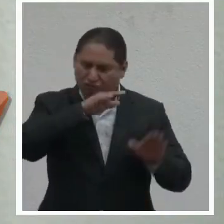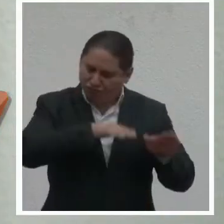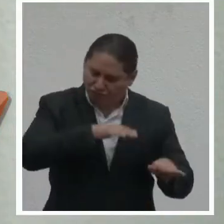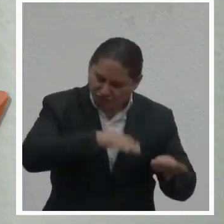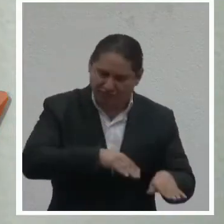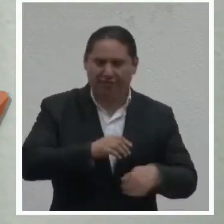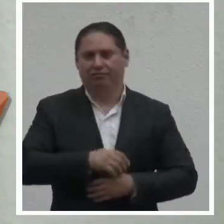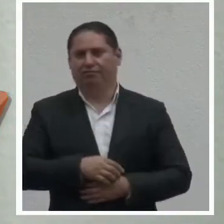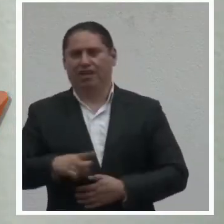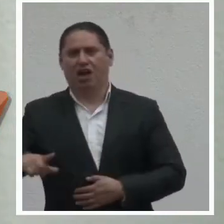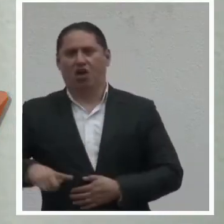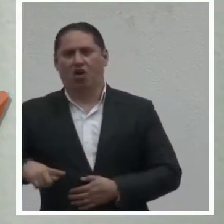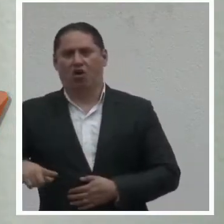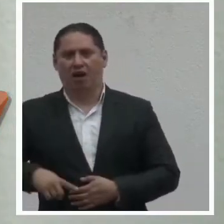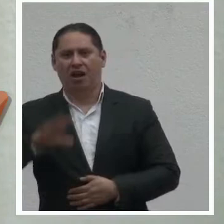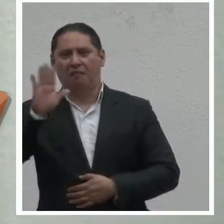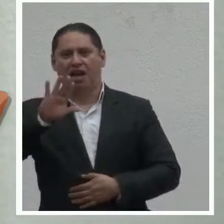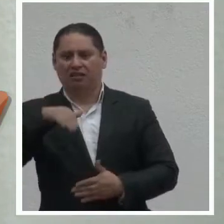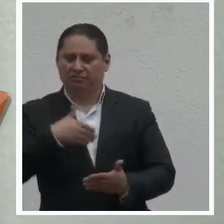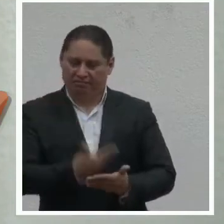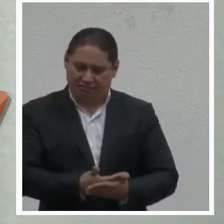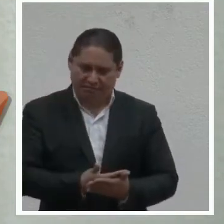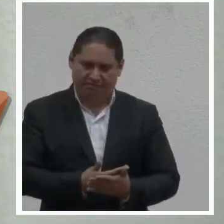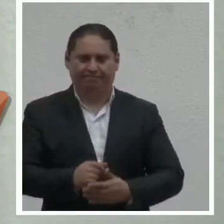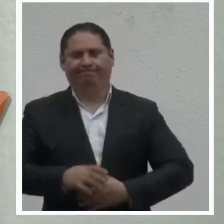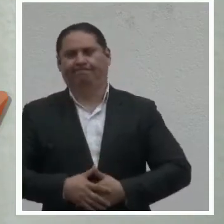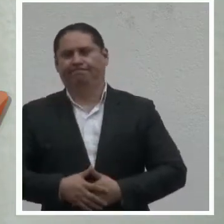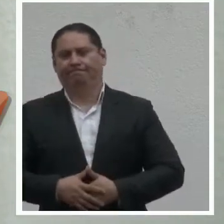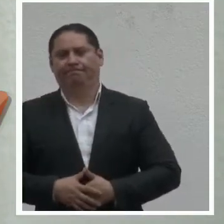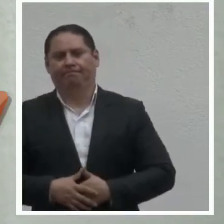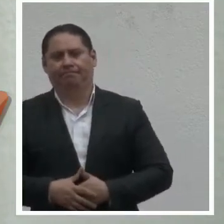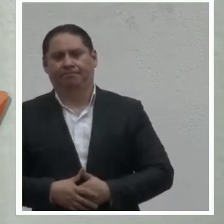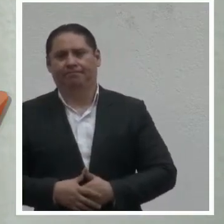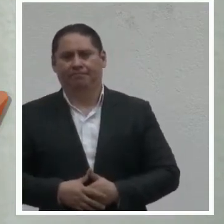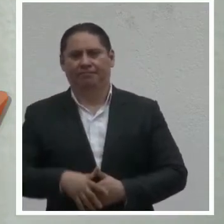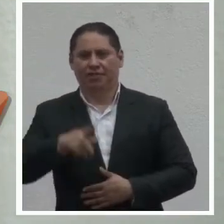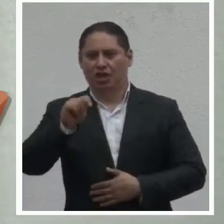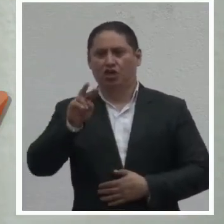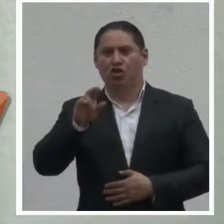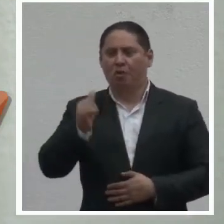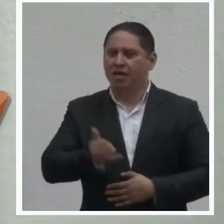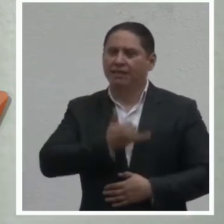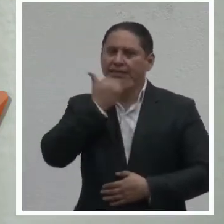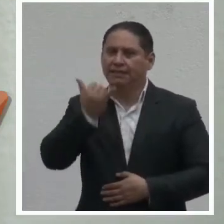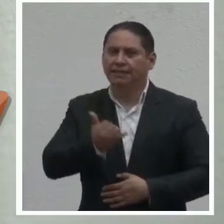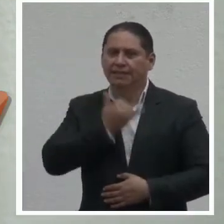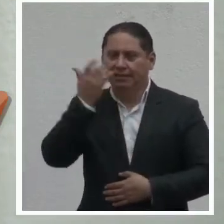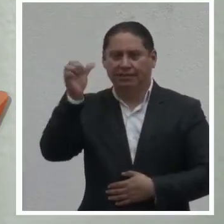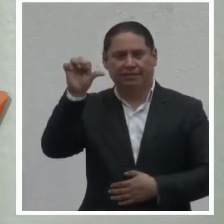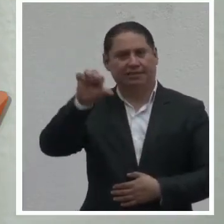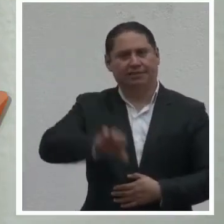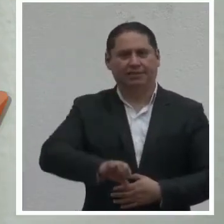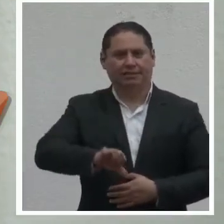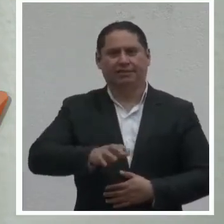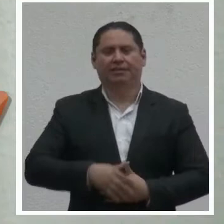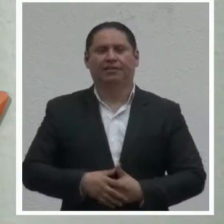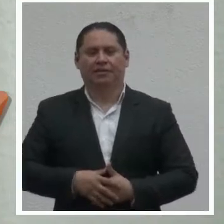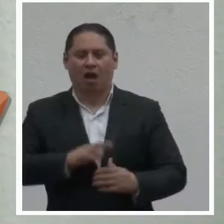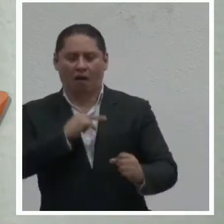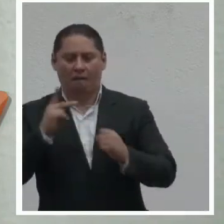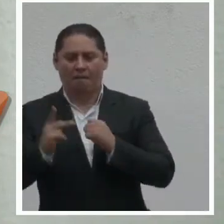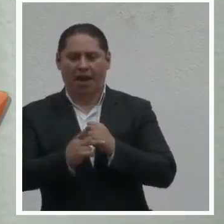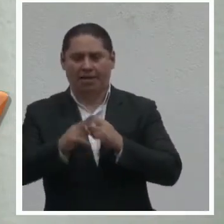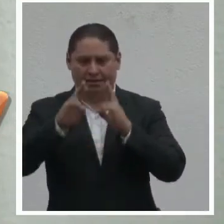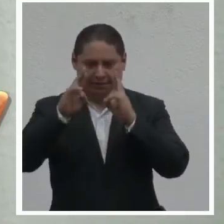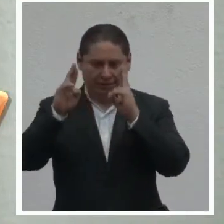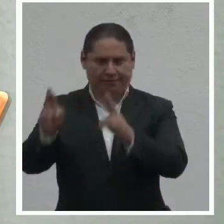un gobierno que se dobla a las primeras de cambio. Trump se equivoca. Hoy tenemos un país